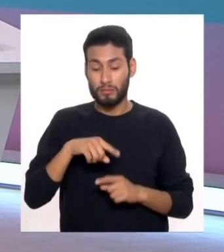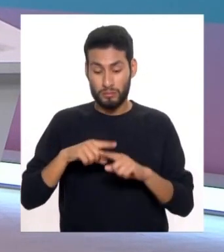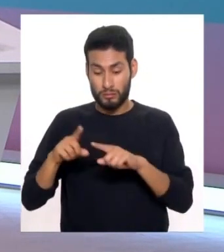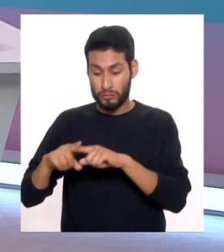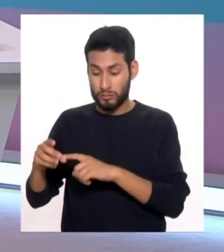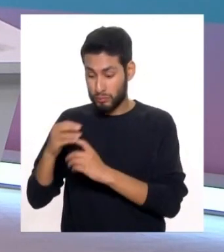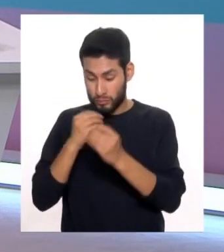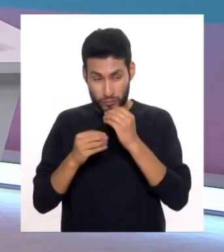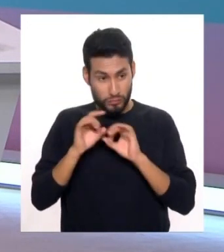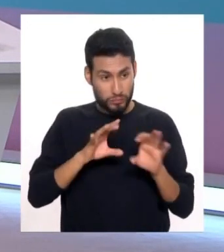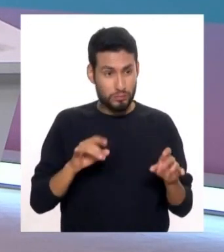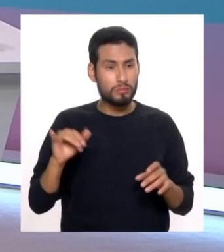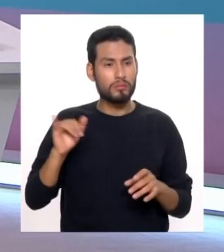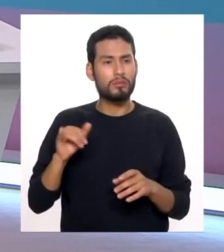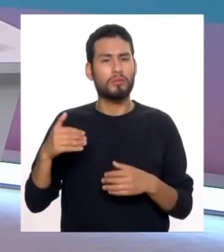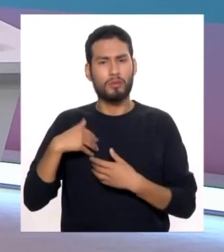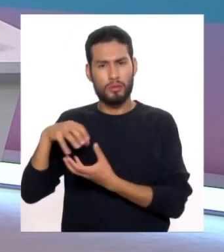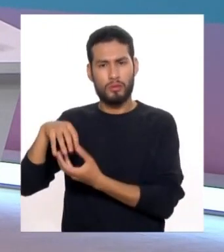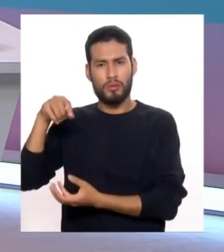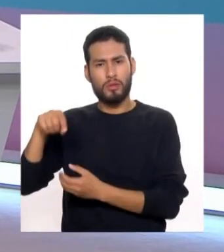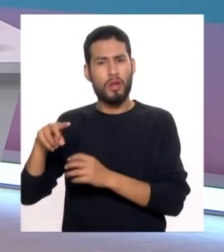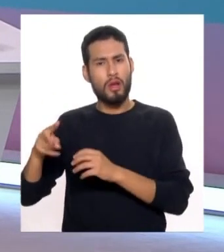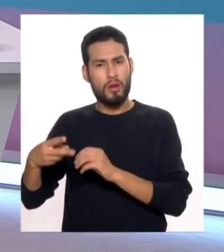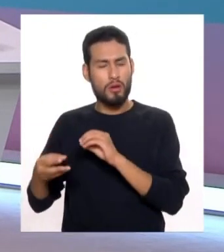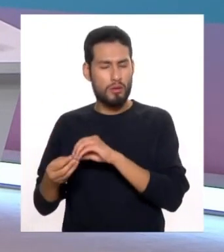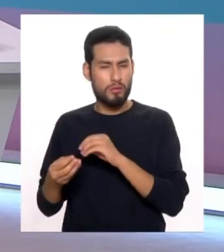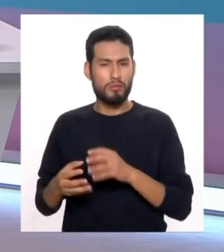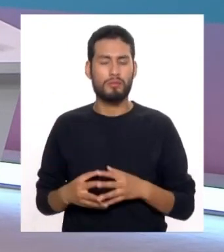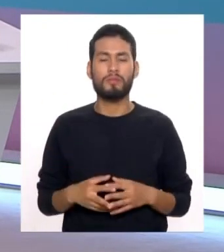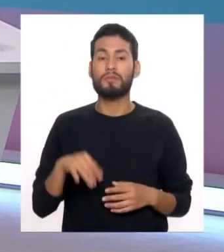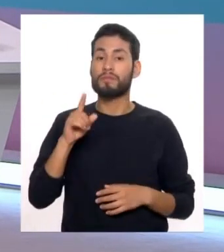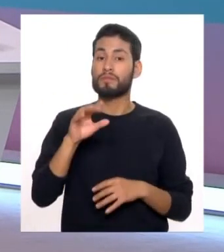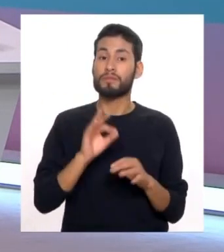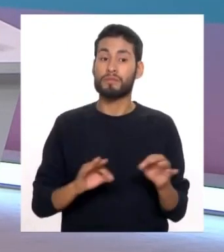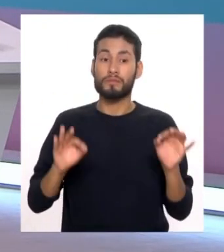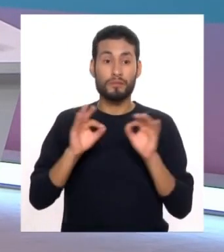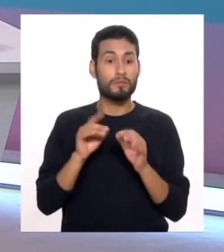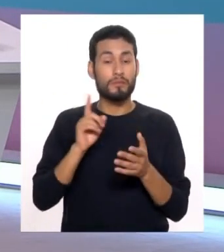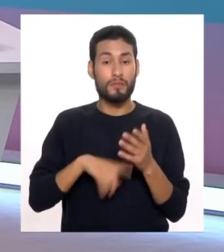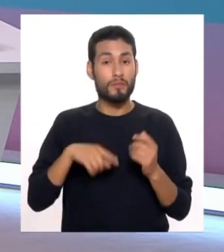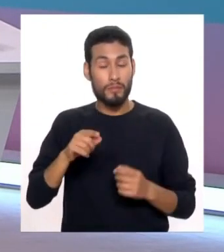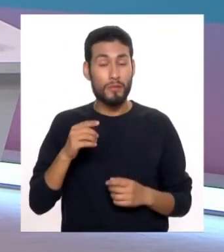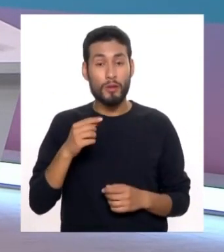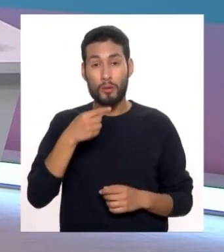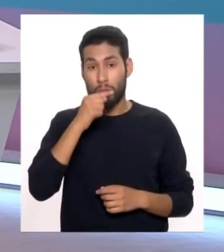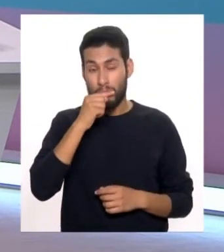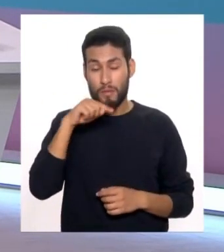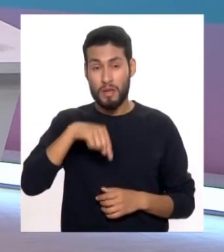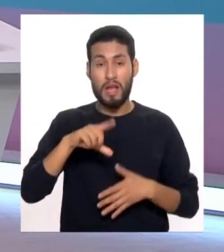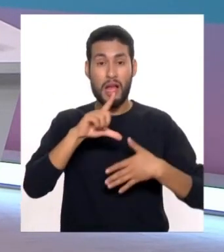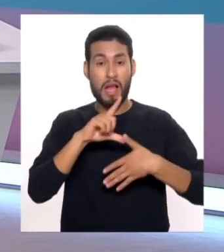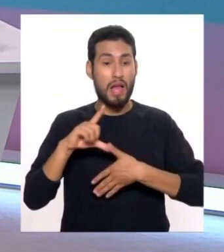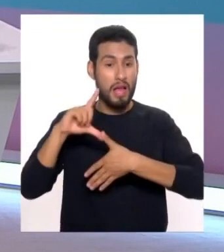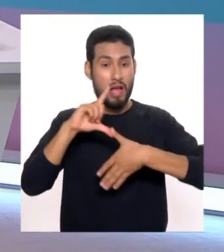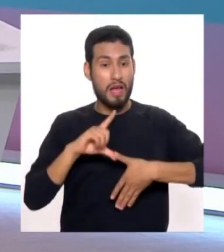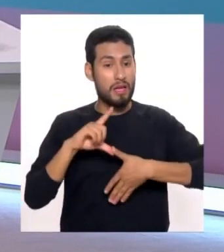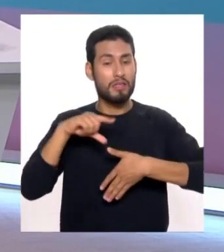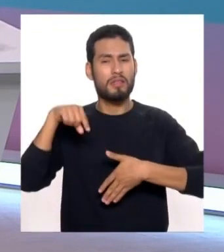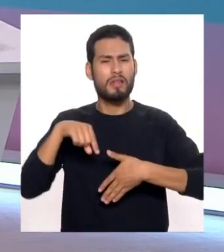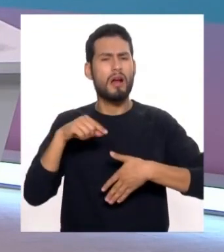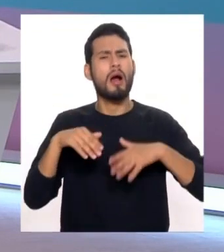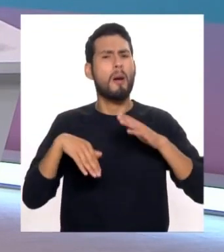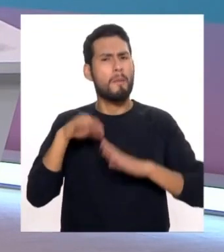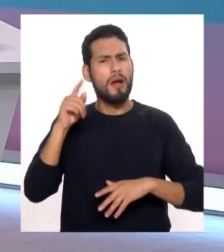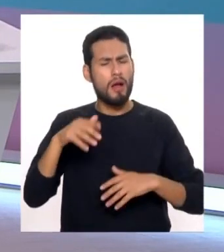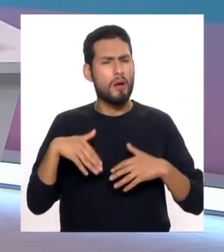variación dietaria, darte un suplemento. Importante, también se ha visto que las mujeres latinas tenemos mayor riesgo de